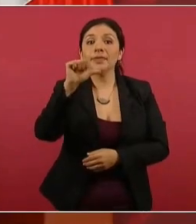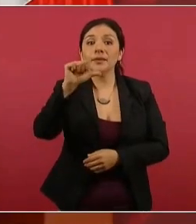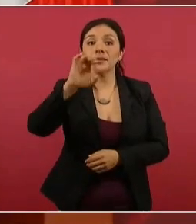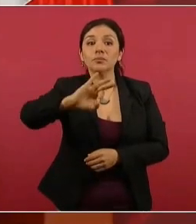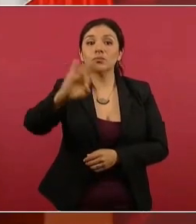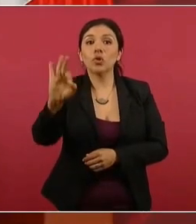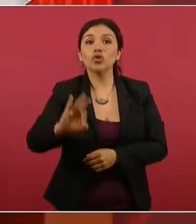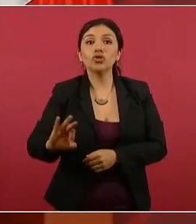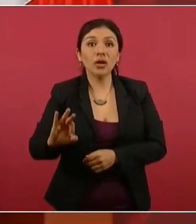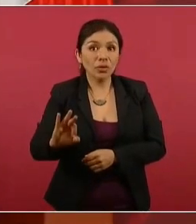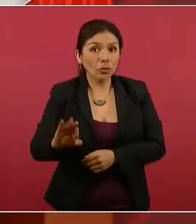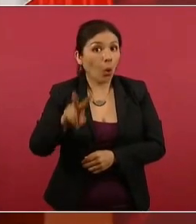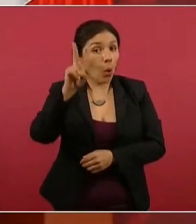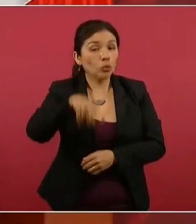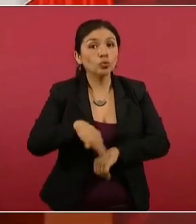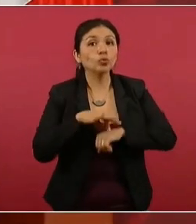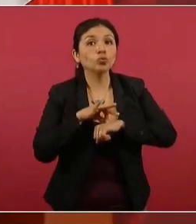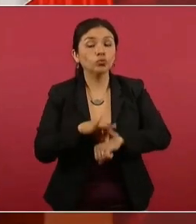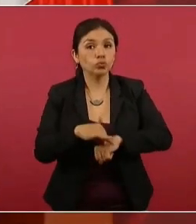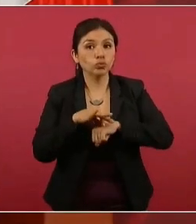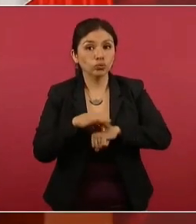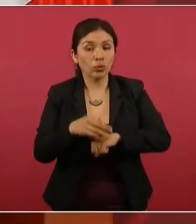16% en términos reales.